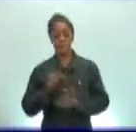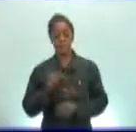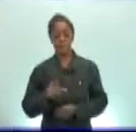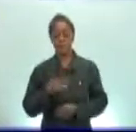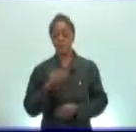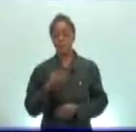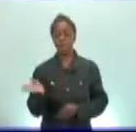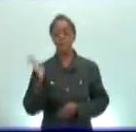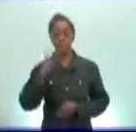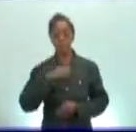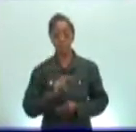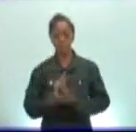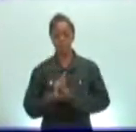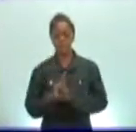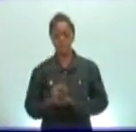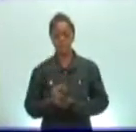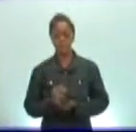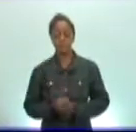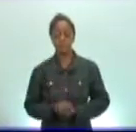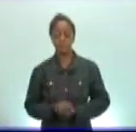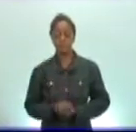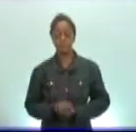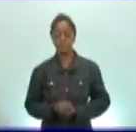periódicas visitas a nuestros puertos.